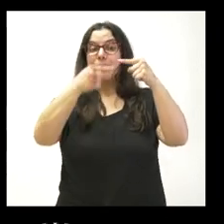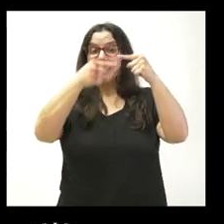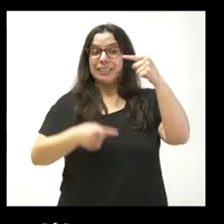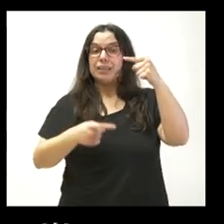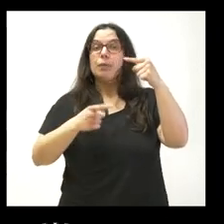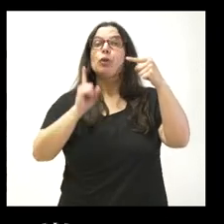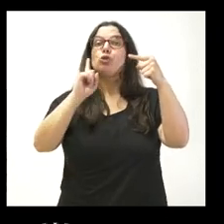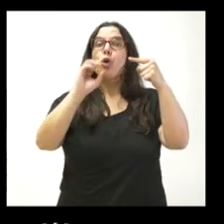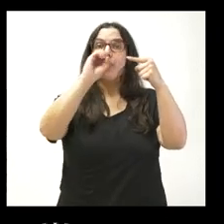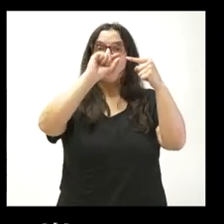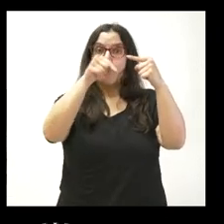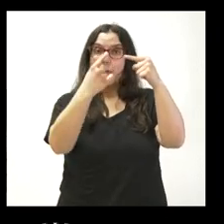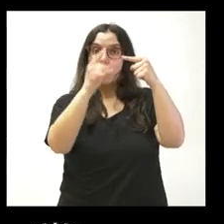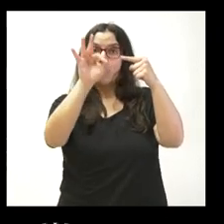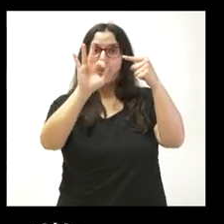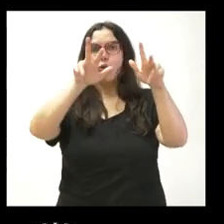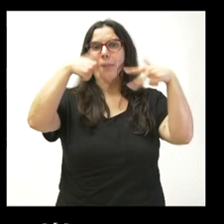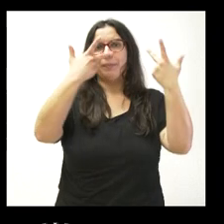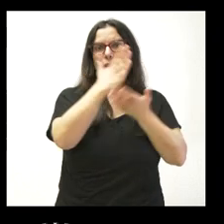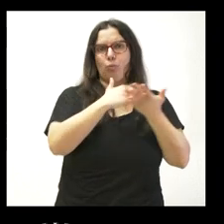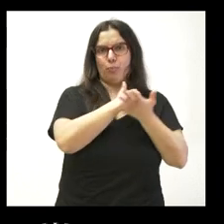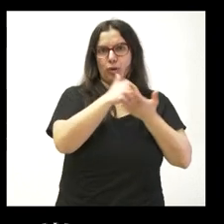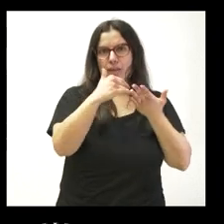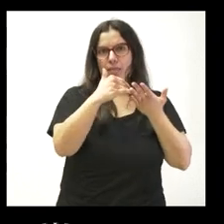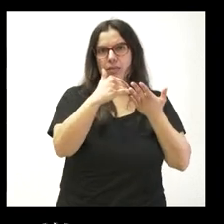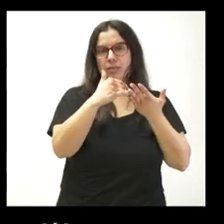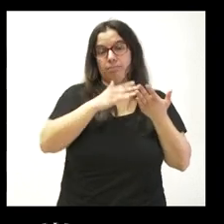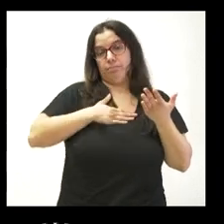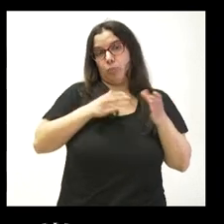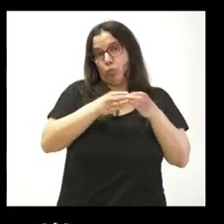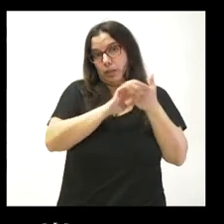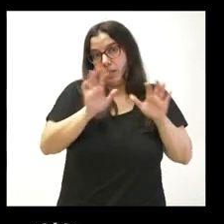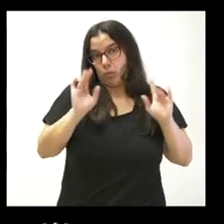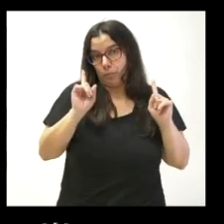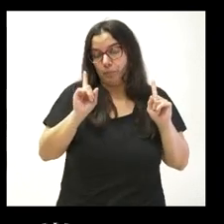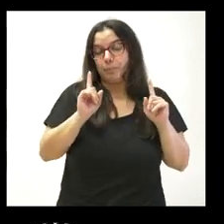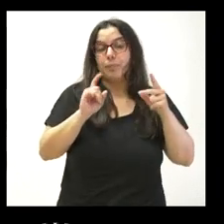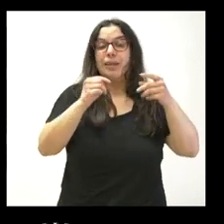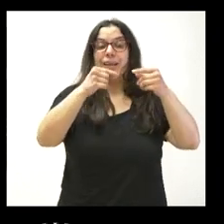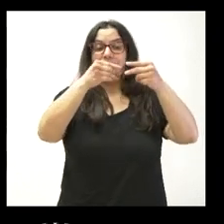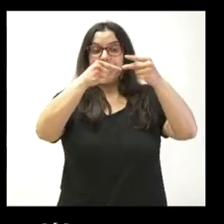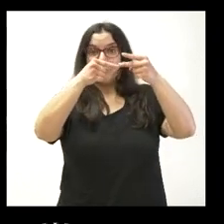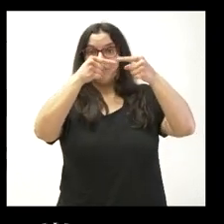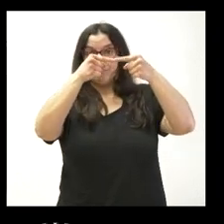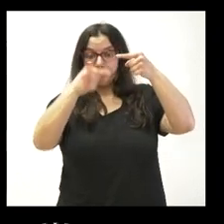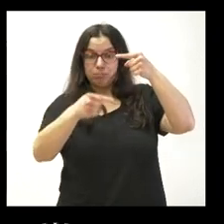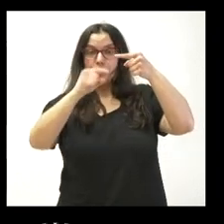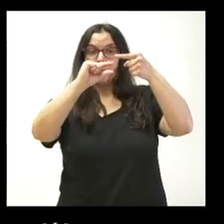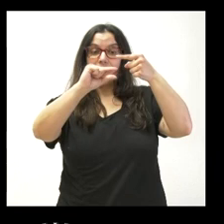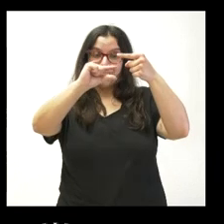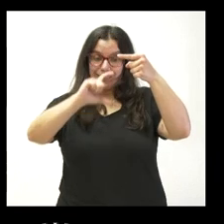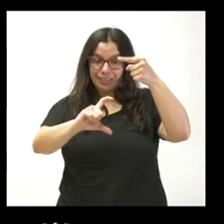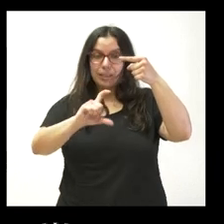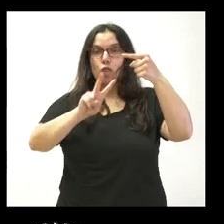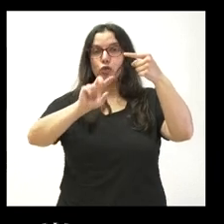0,1 corresponde a las comunidades autónomas Y en este caso a la junta de Castilla y león y el 2,9 por restante a la administración